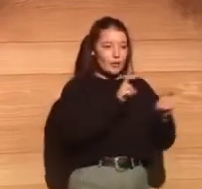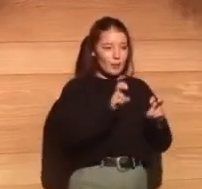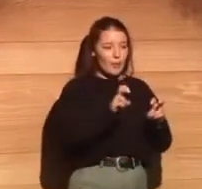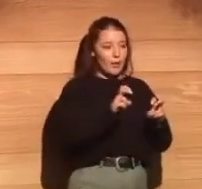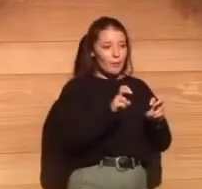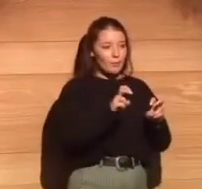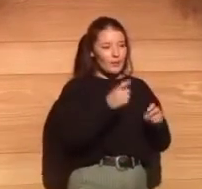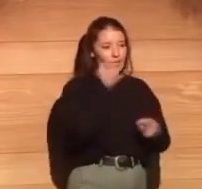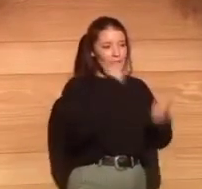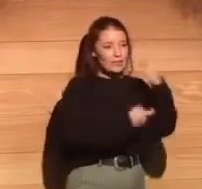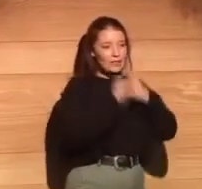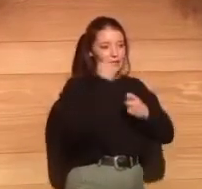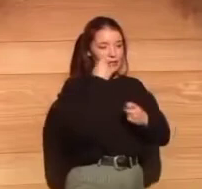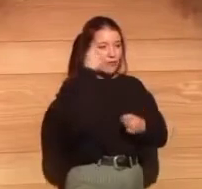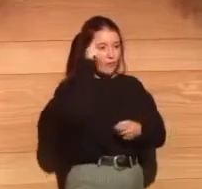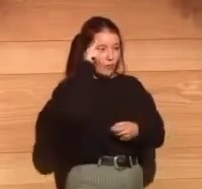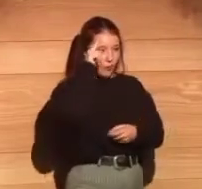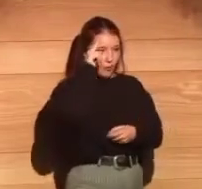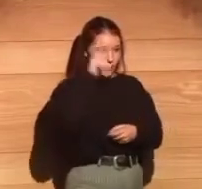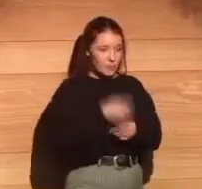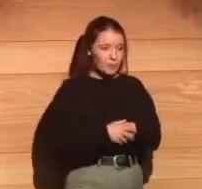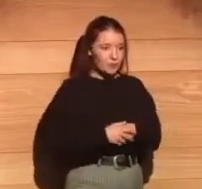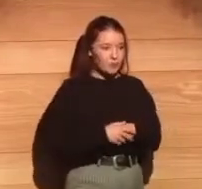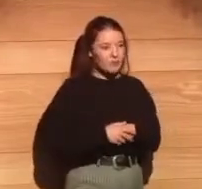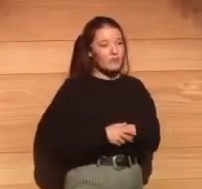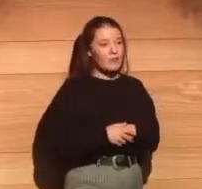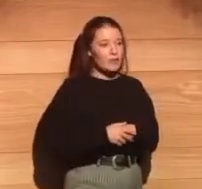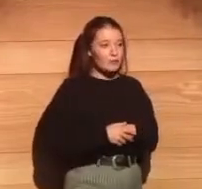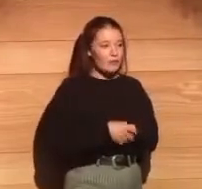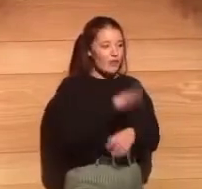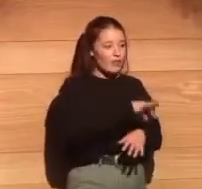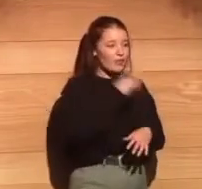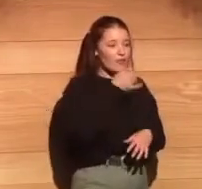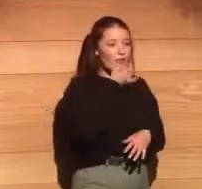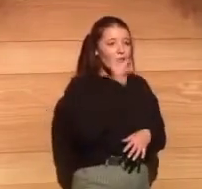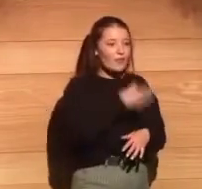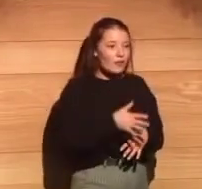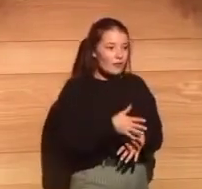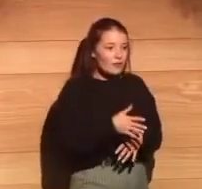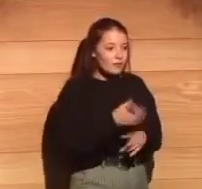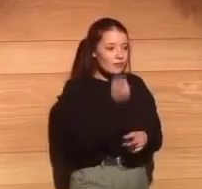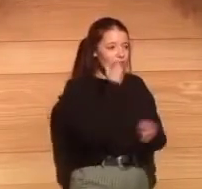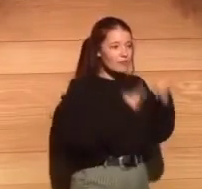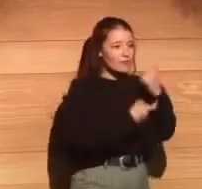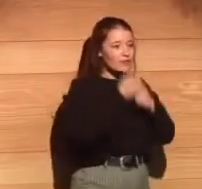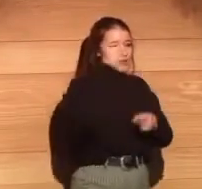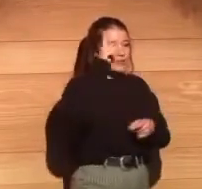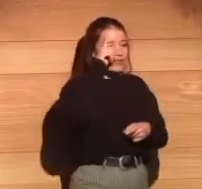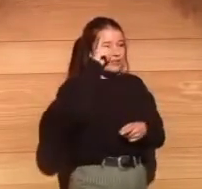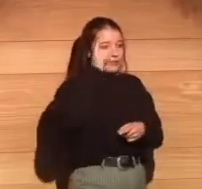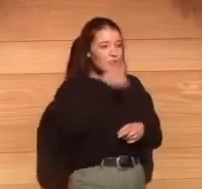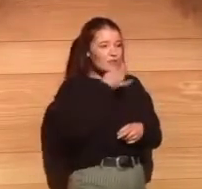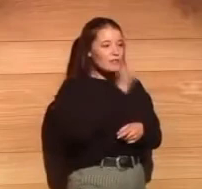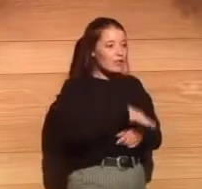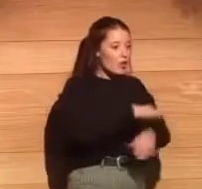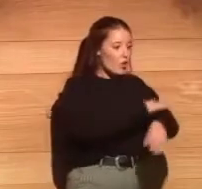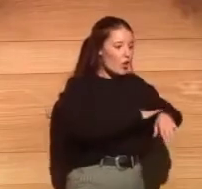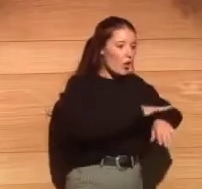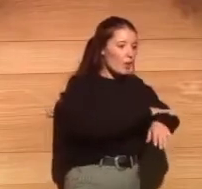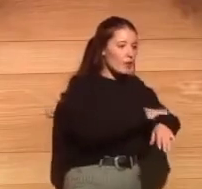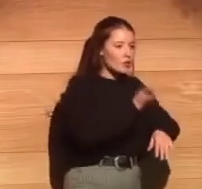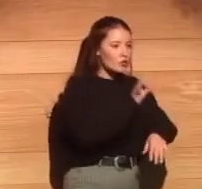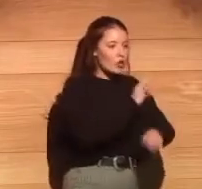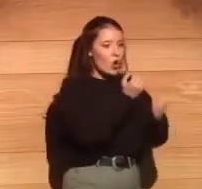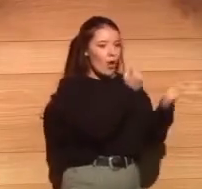de la desinformación, claro, ¿quién va a decidir lo que es desinformación? Y además, ¿lo van a decidir los gobiernos o lo deberían las administraciones,